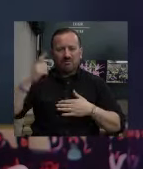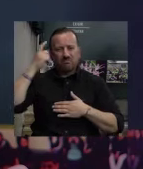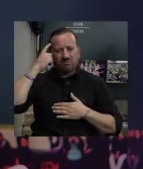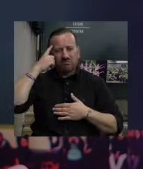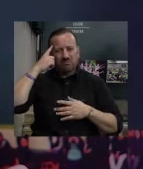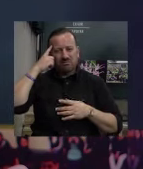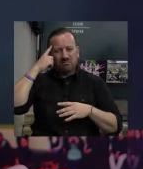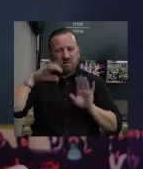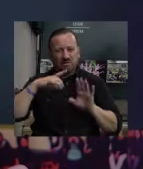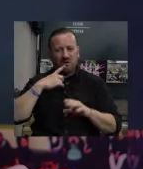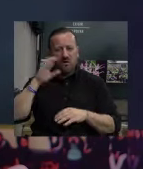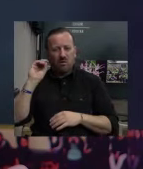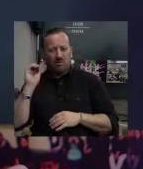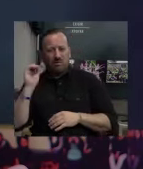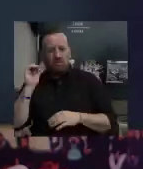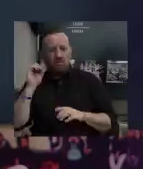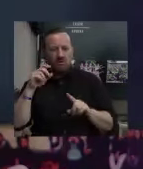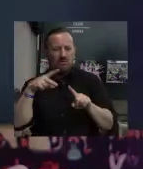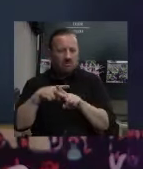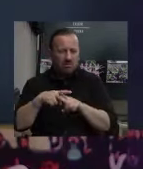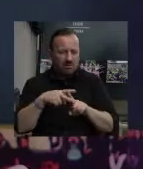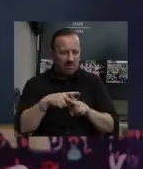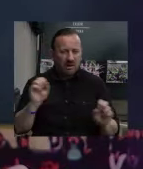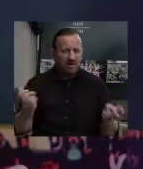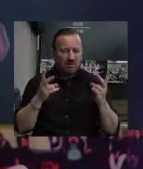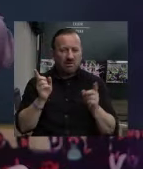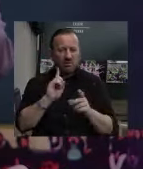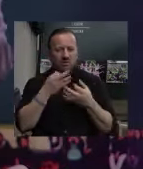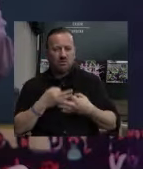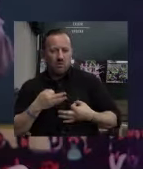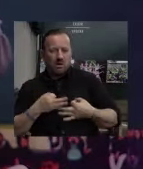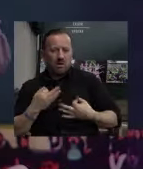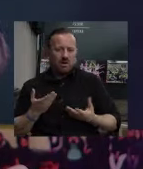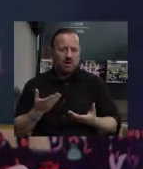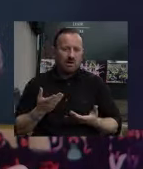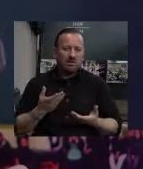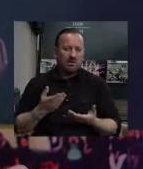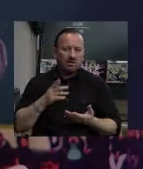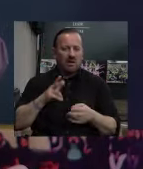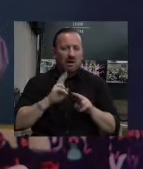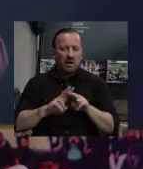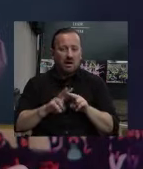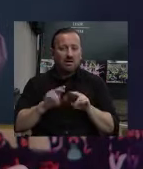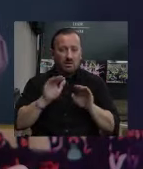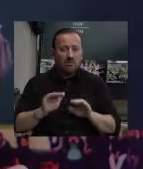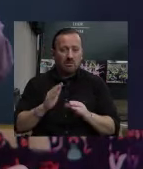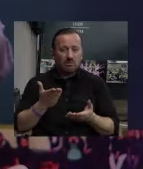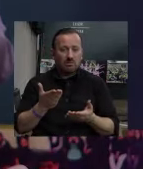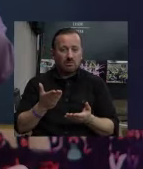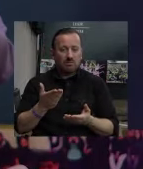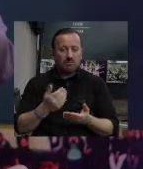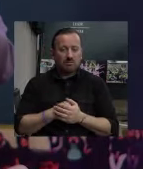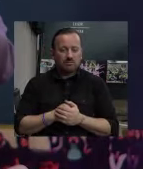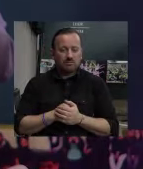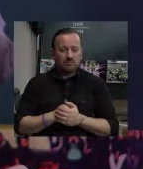taras que a uno a veces le ha puesto la vida de inseguridades hágase usted mismo el Pit